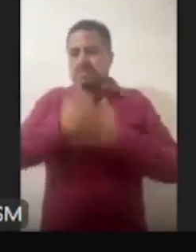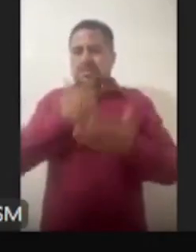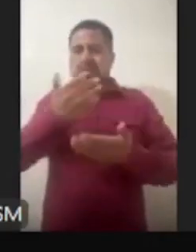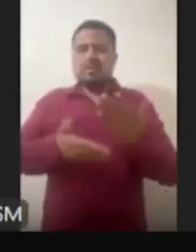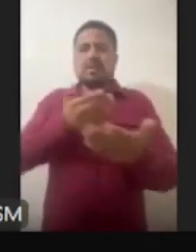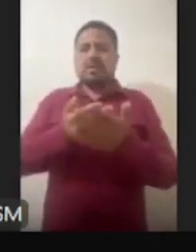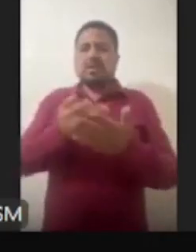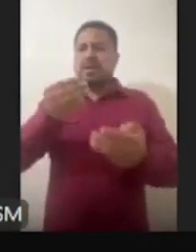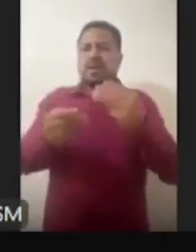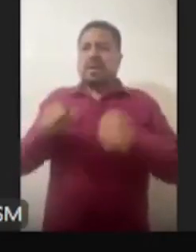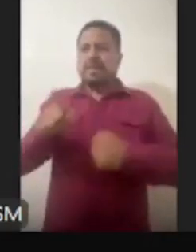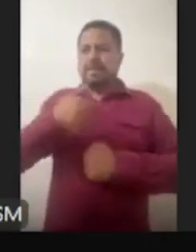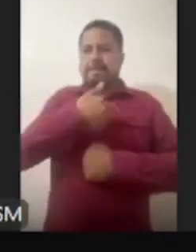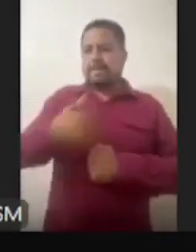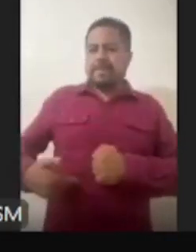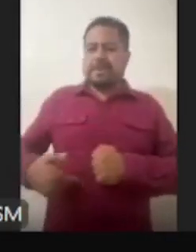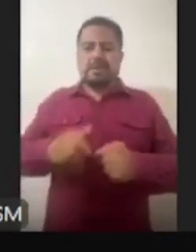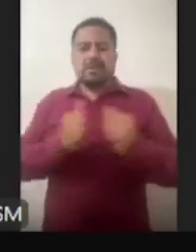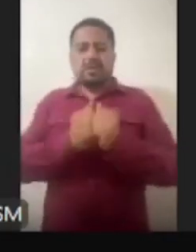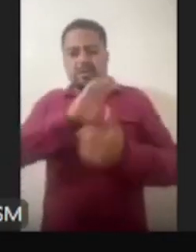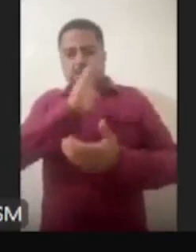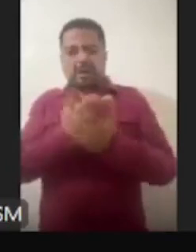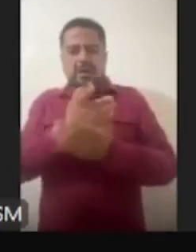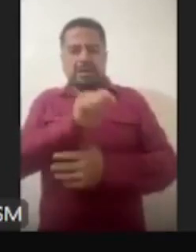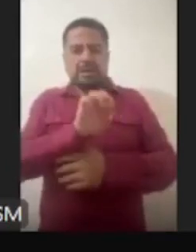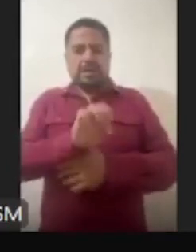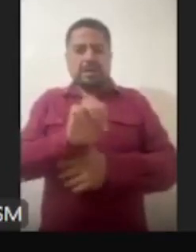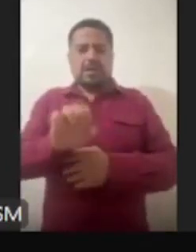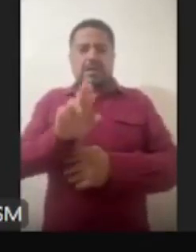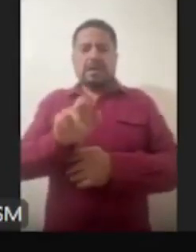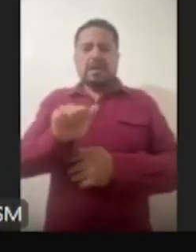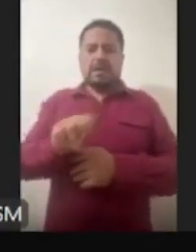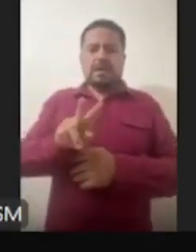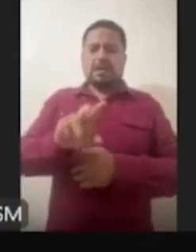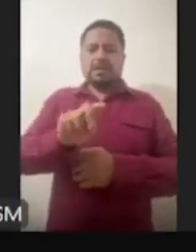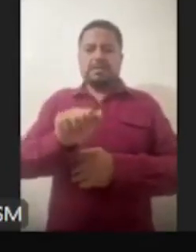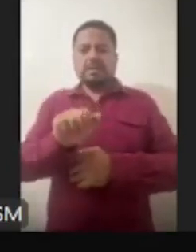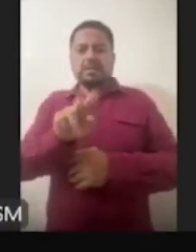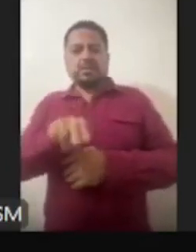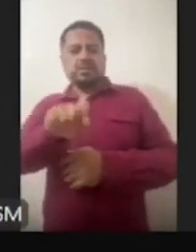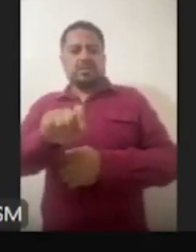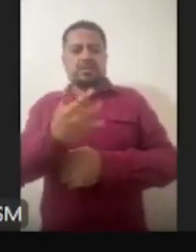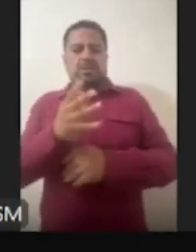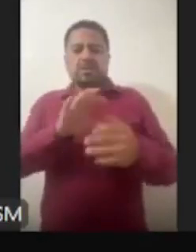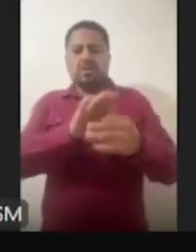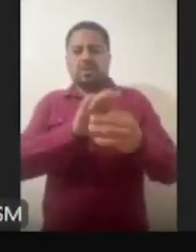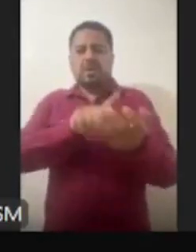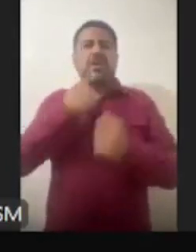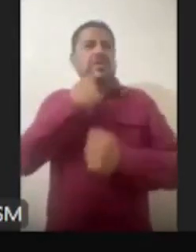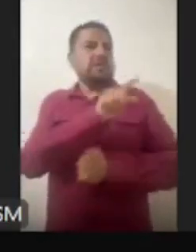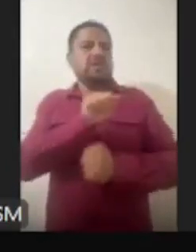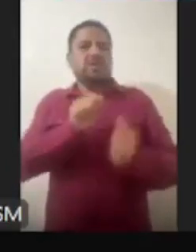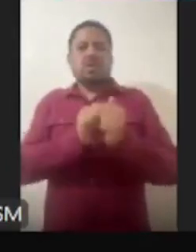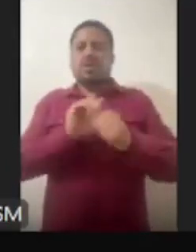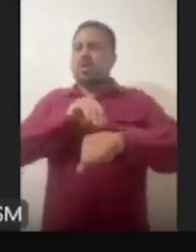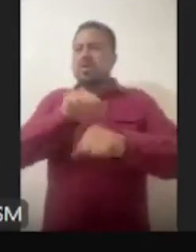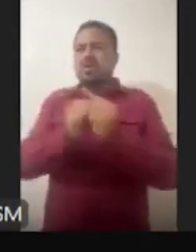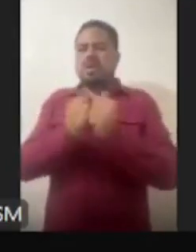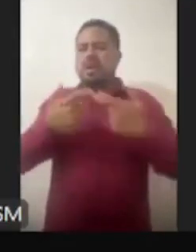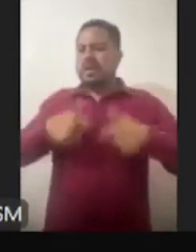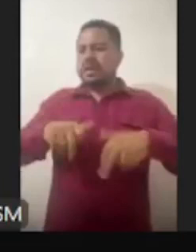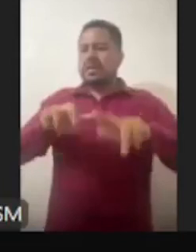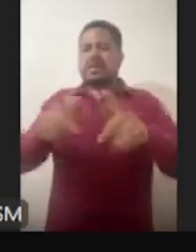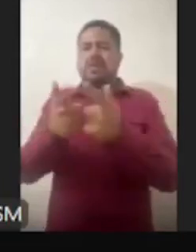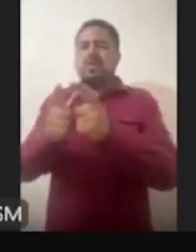Rodríguez Chinol en el expediente TE, /RAP, /36, /2024, relativo al recurso de apelación interpuesto por el representante del Partido del